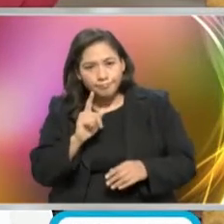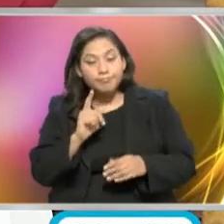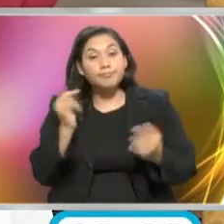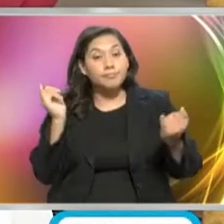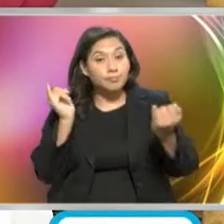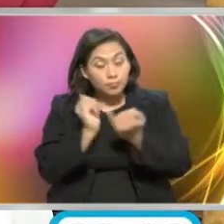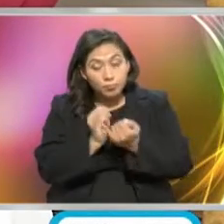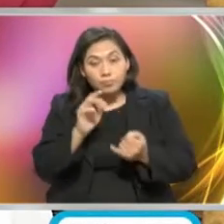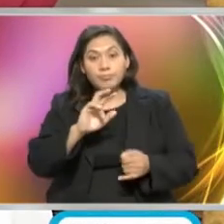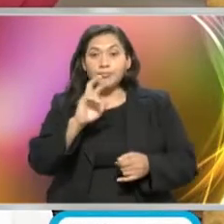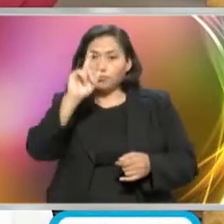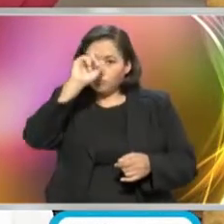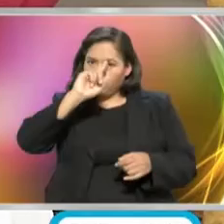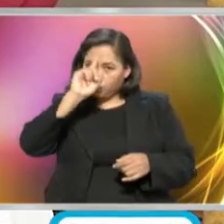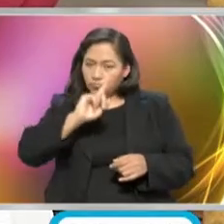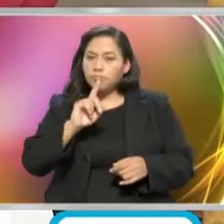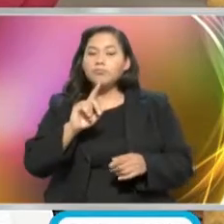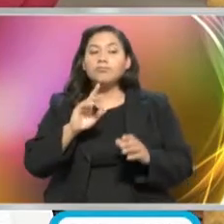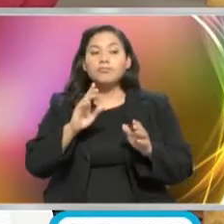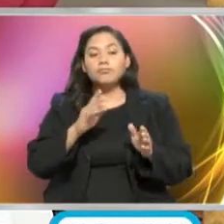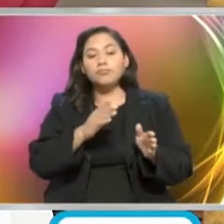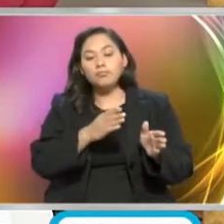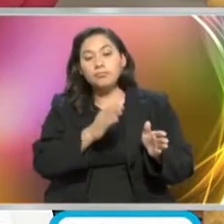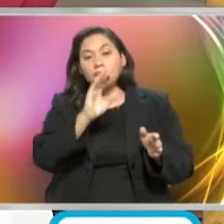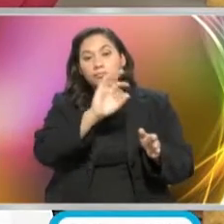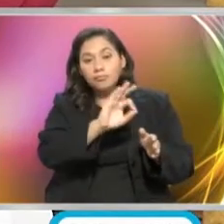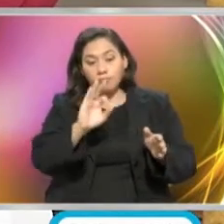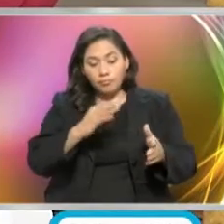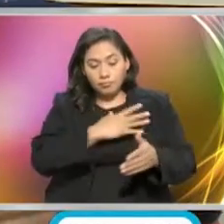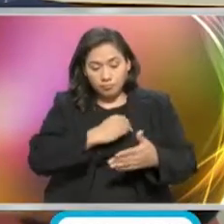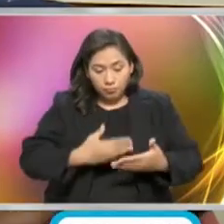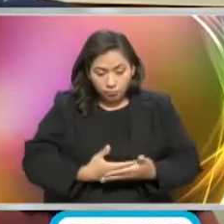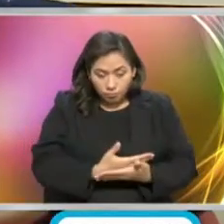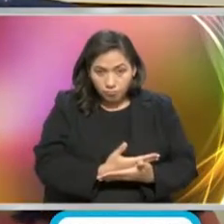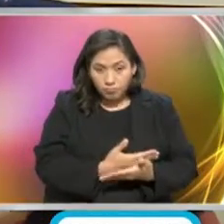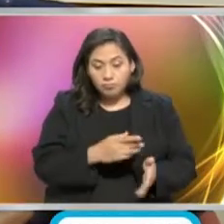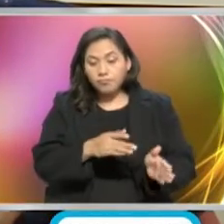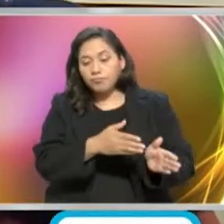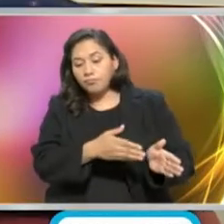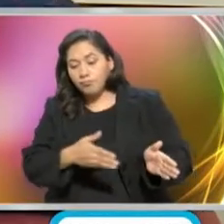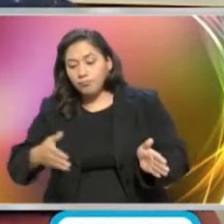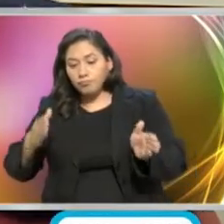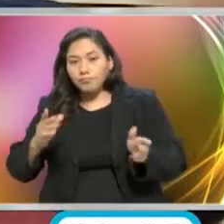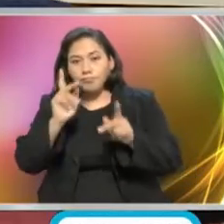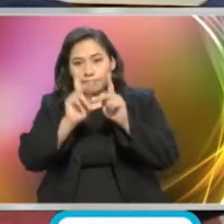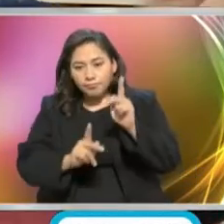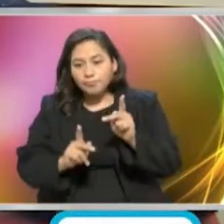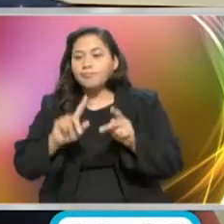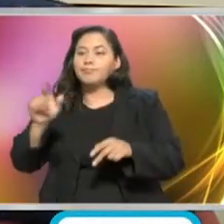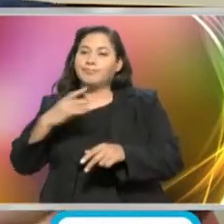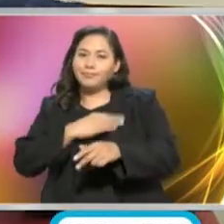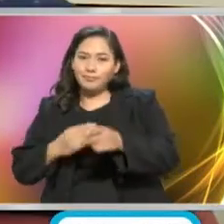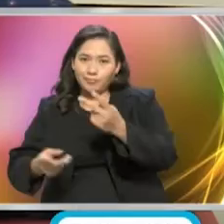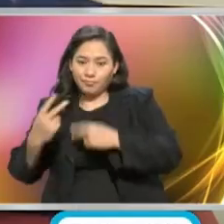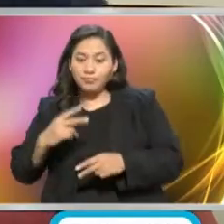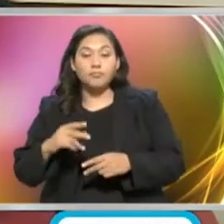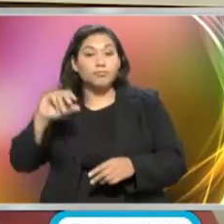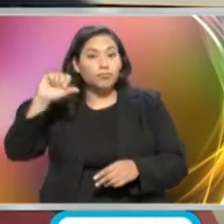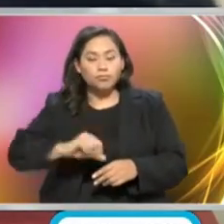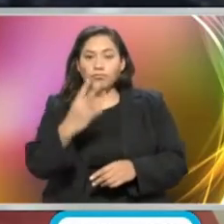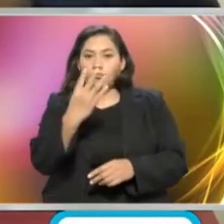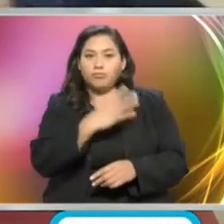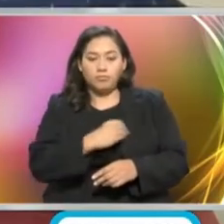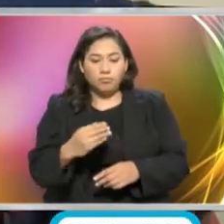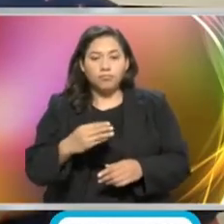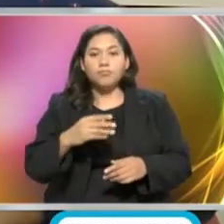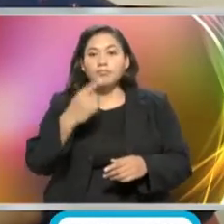incluso se recomienda que se deje pasar un cierto tiempo entre un hijo y otro, porque también era de, pues ya ten los 4 de jalón para que entonces casi se